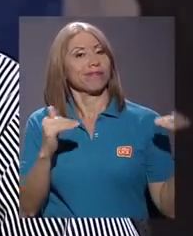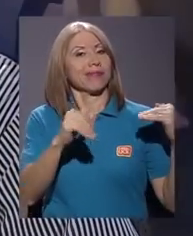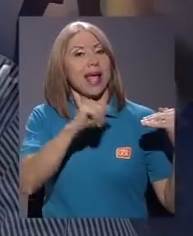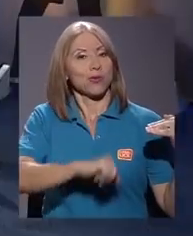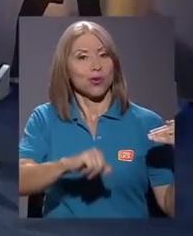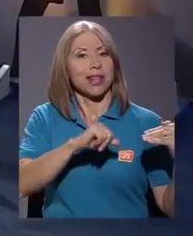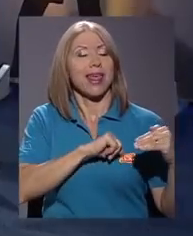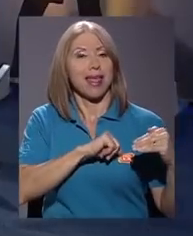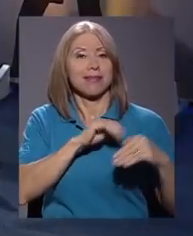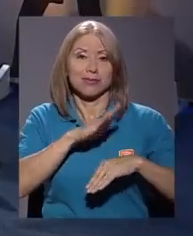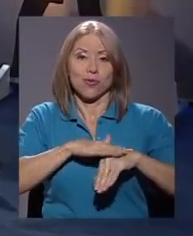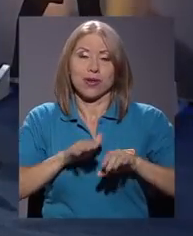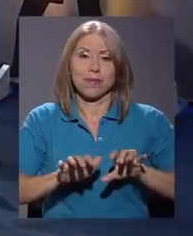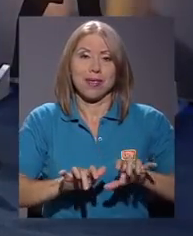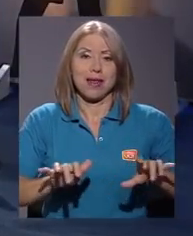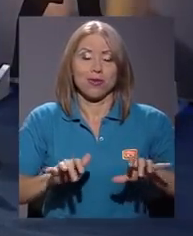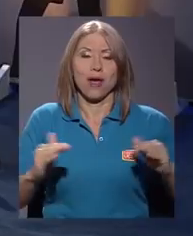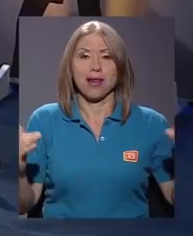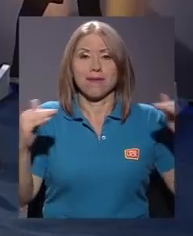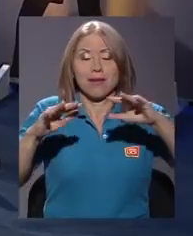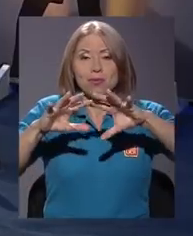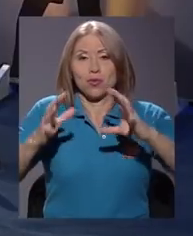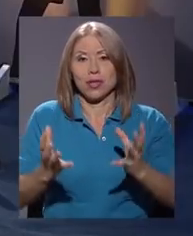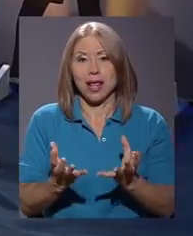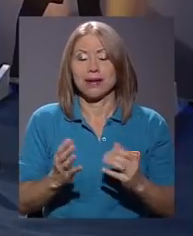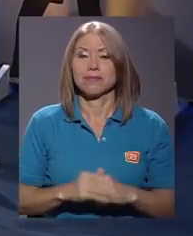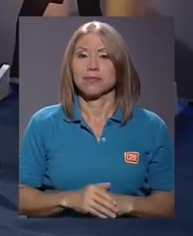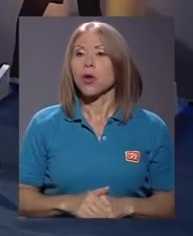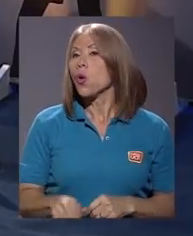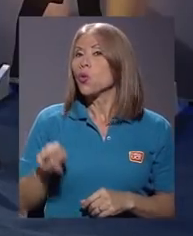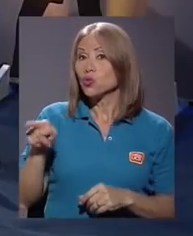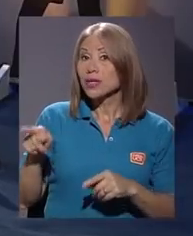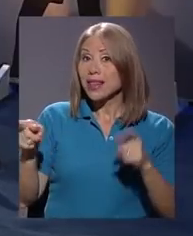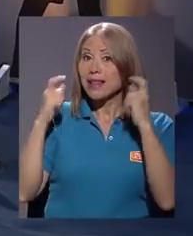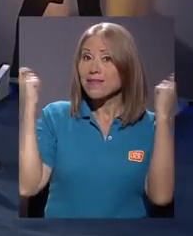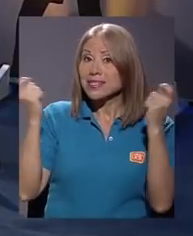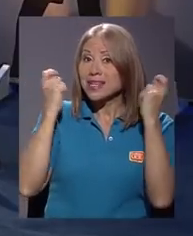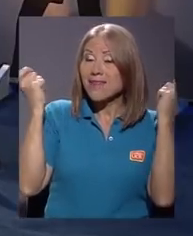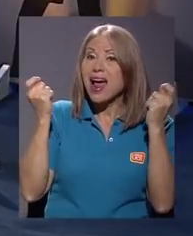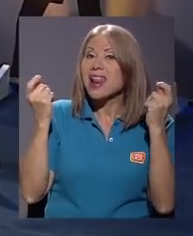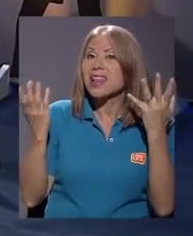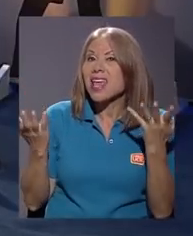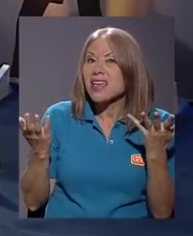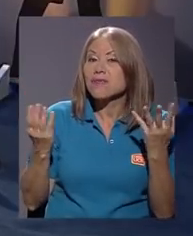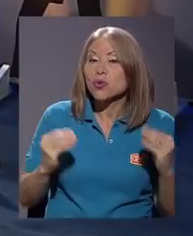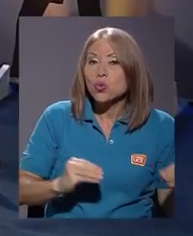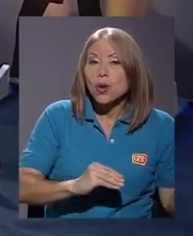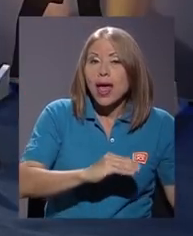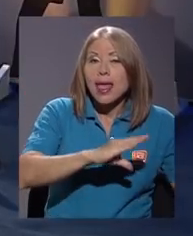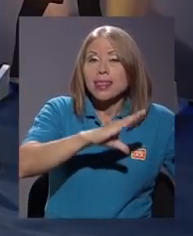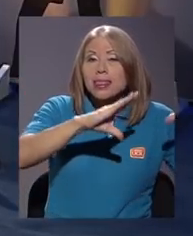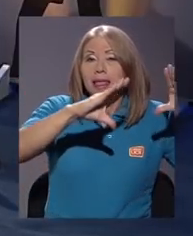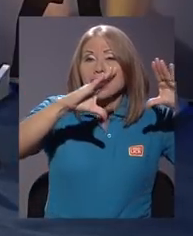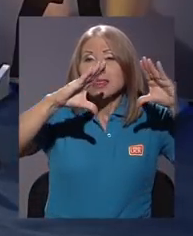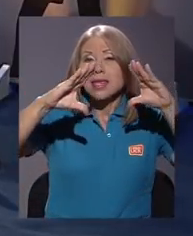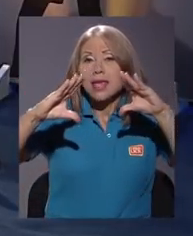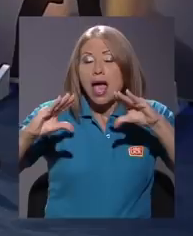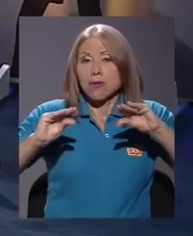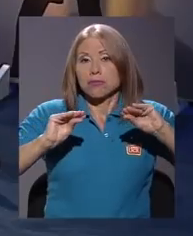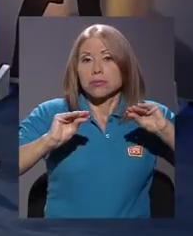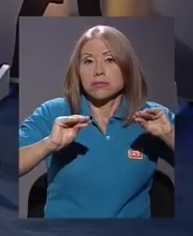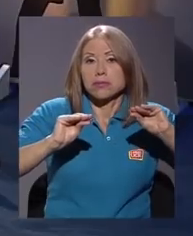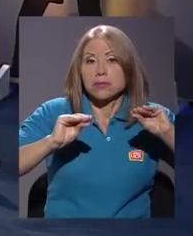vos durante el festival tenés un componente educativo en el día y de show musical durante las